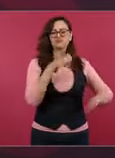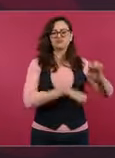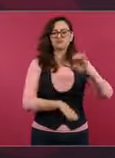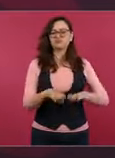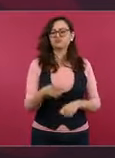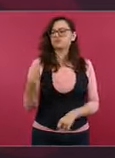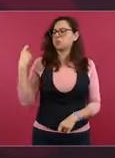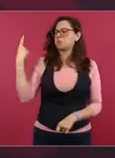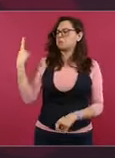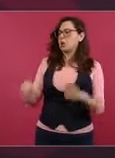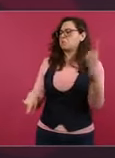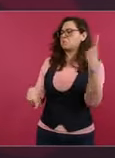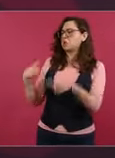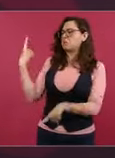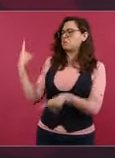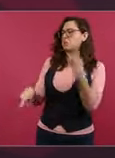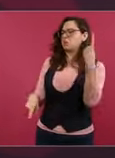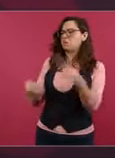a las corporaciones